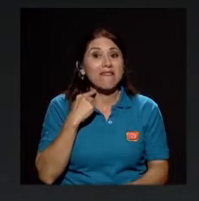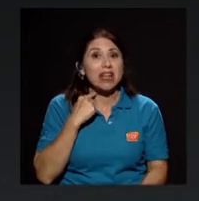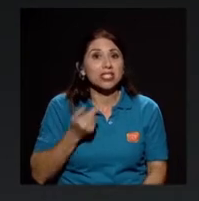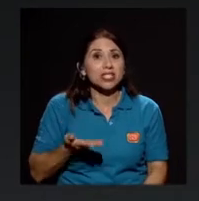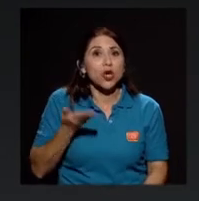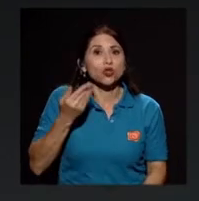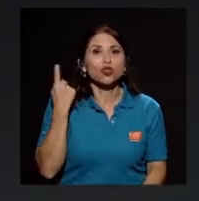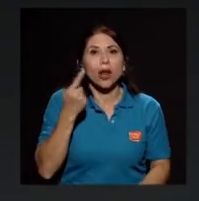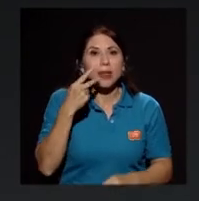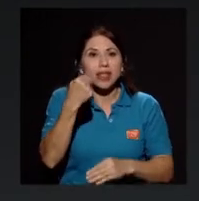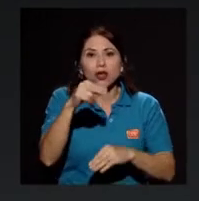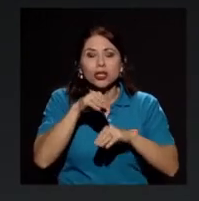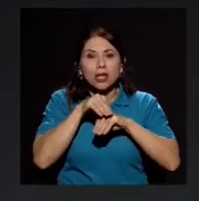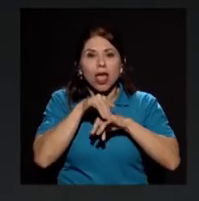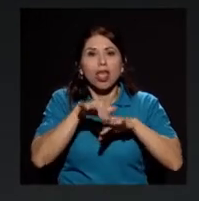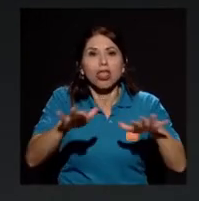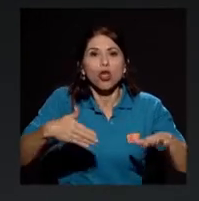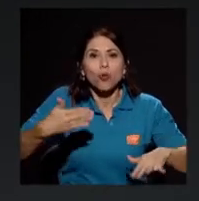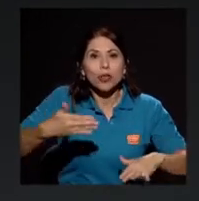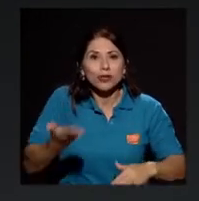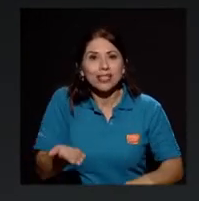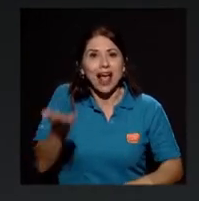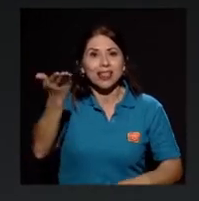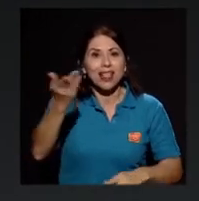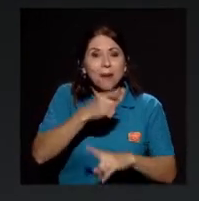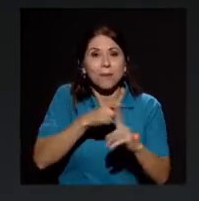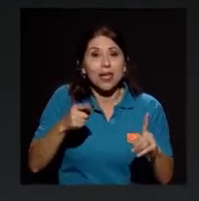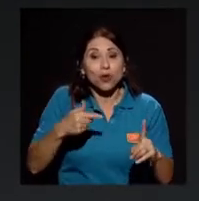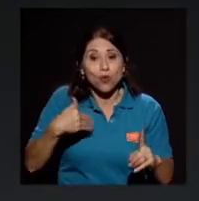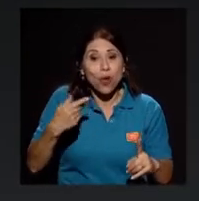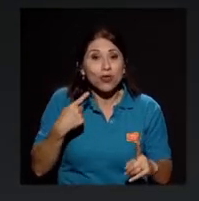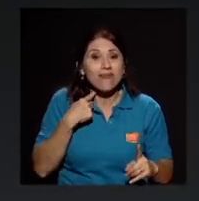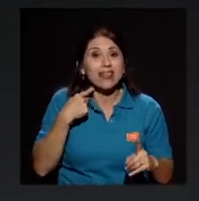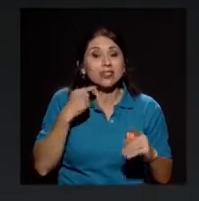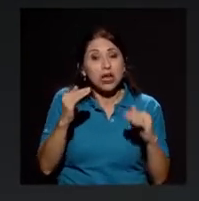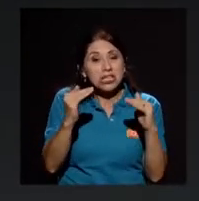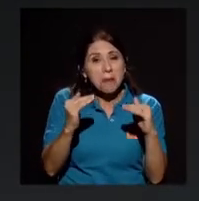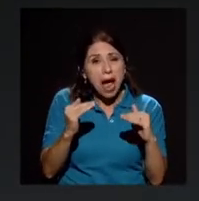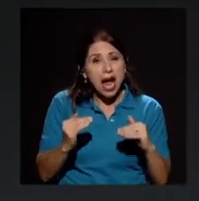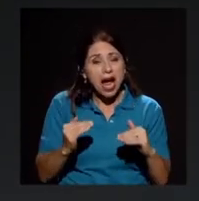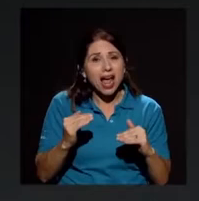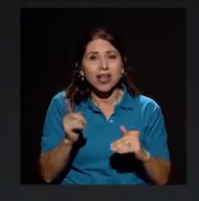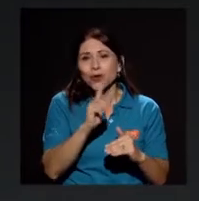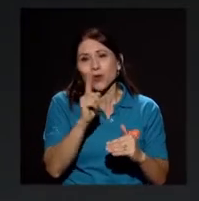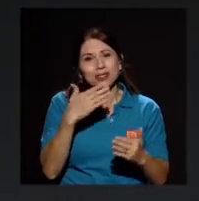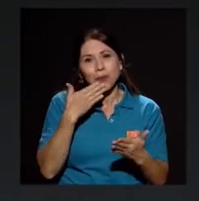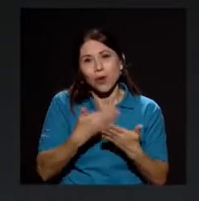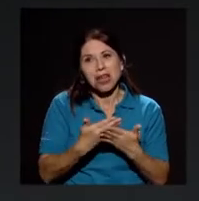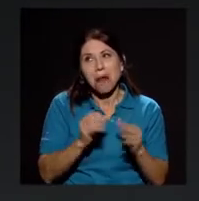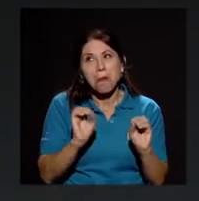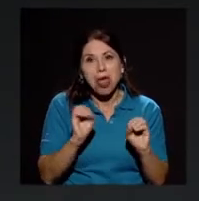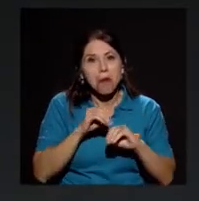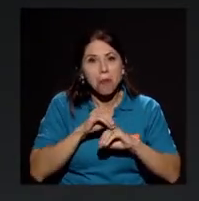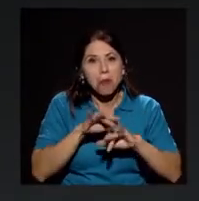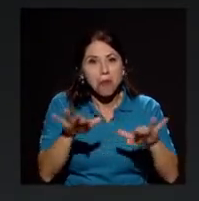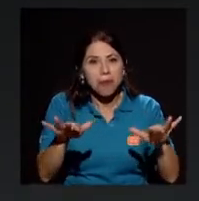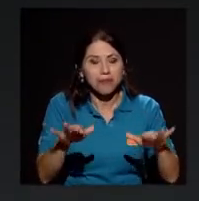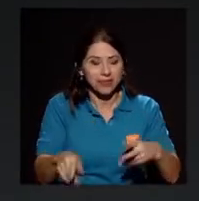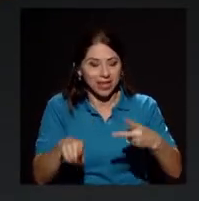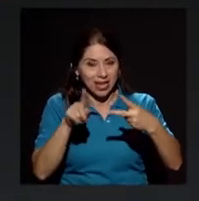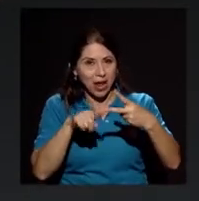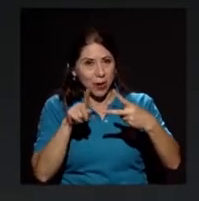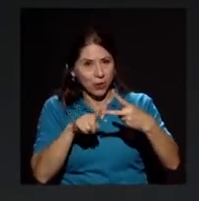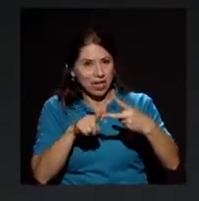cuando les va no es tan buena y la otra es una medio buenos días ya que es a